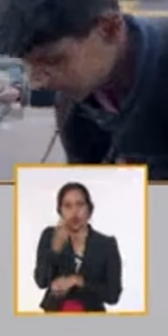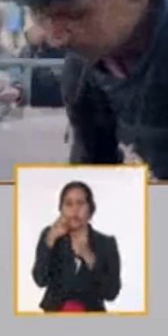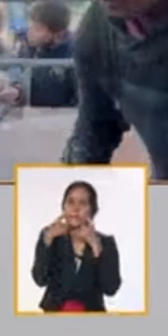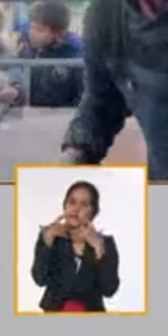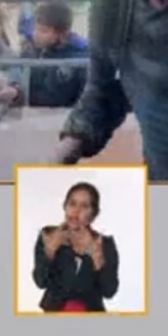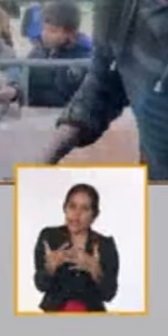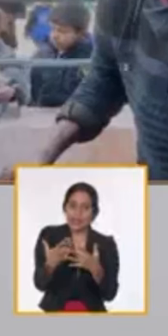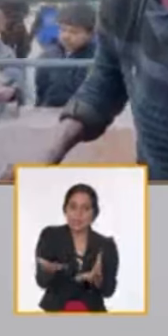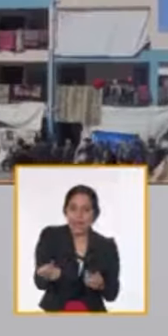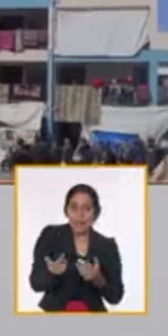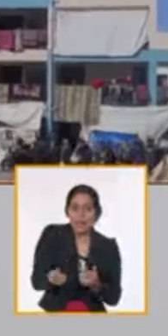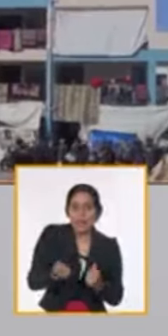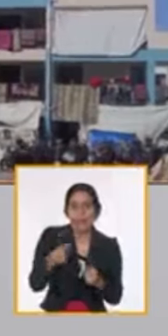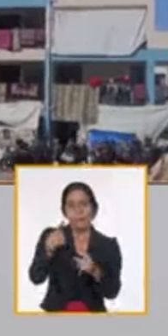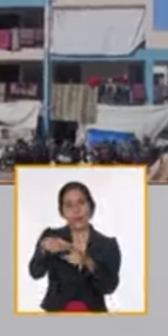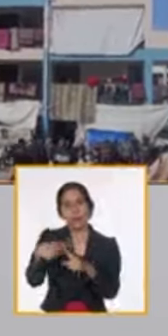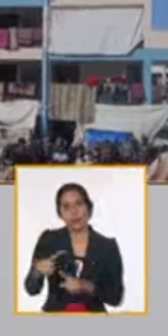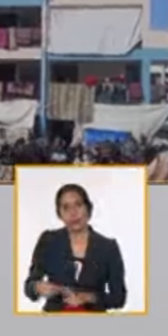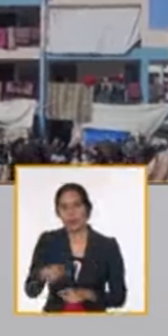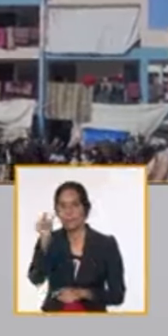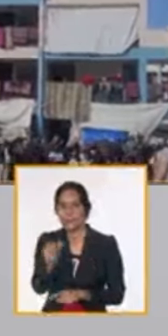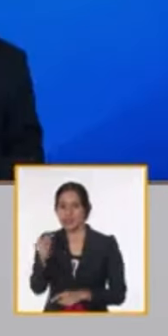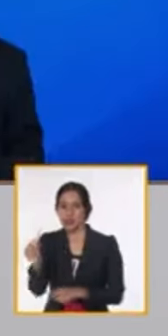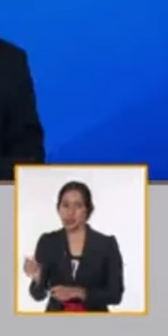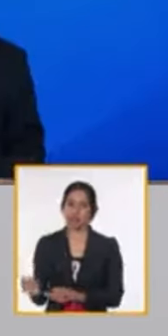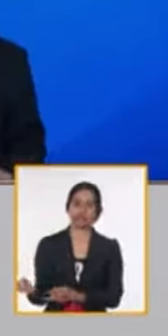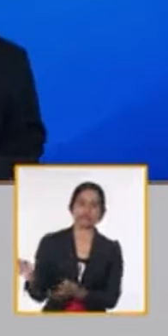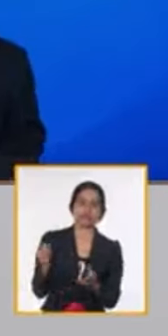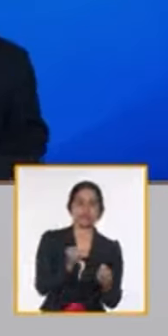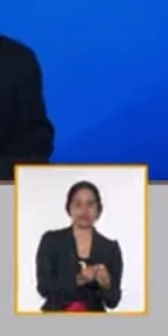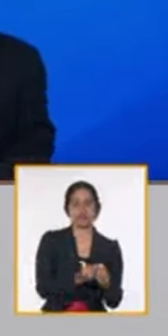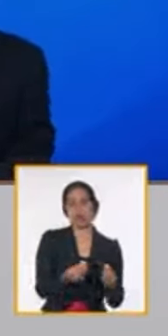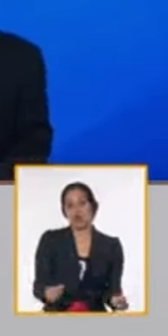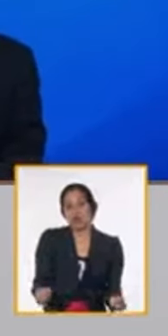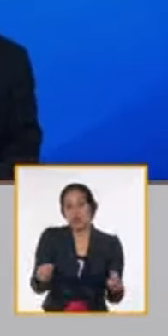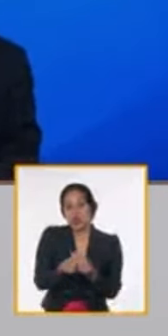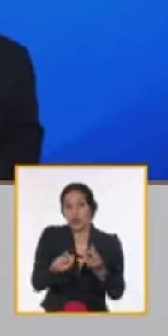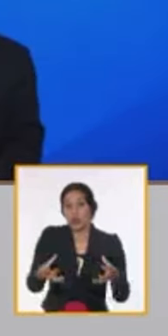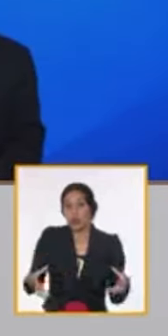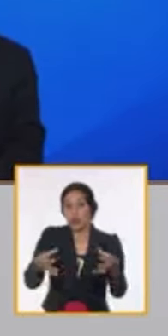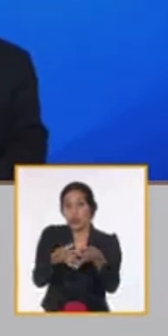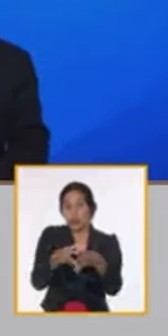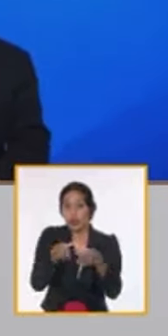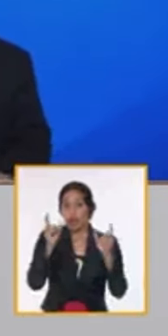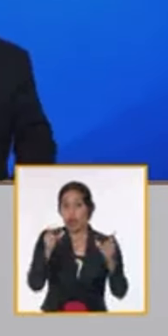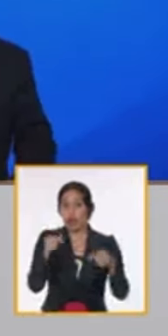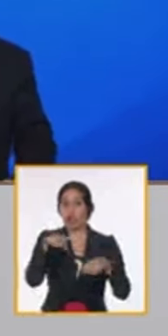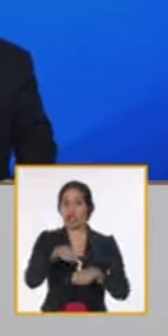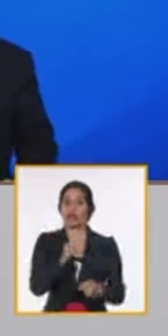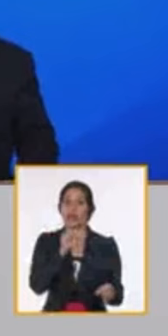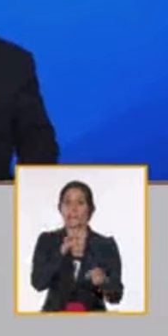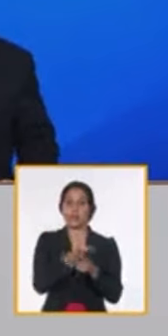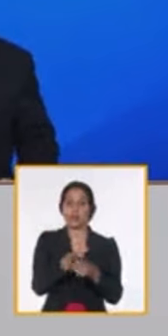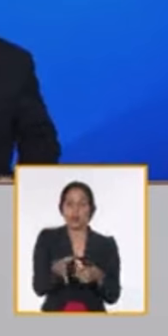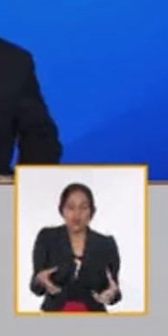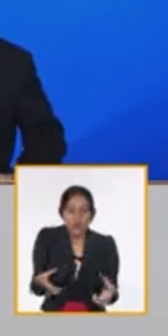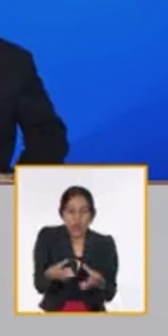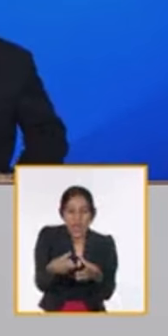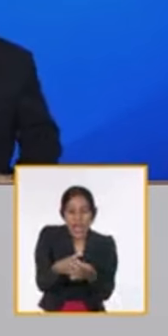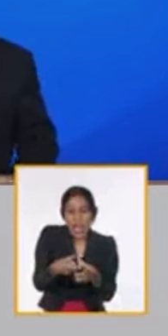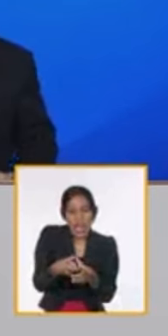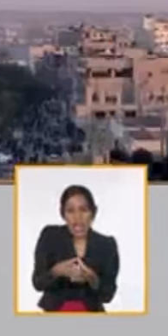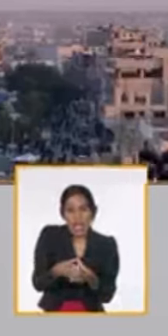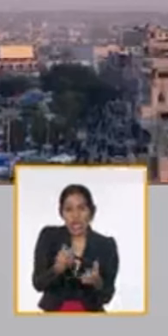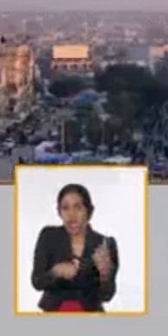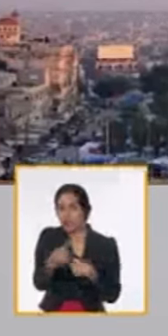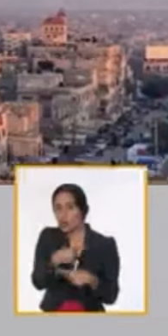movilizaron al resto del país. La fortaleza de lo que se lanzó en Columbia no fue que un grupo de pequeños estudiantes se reunió en su